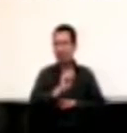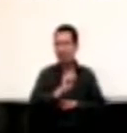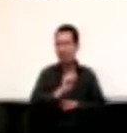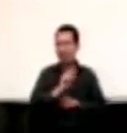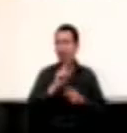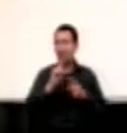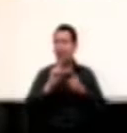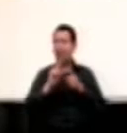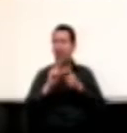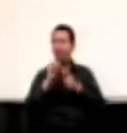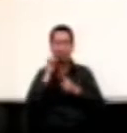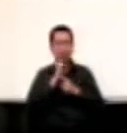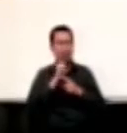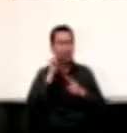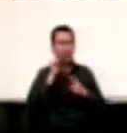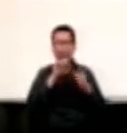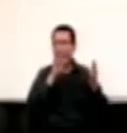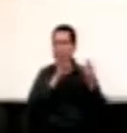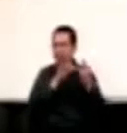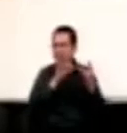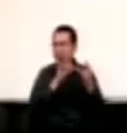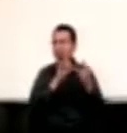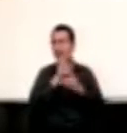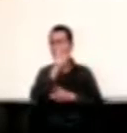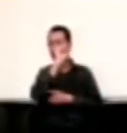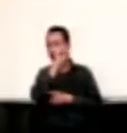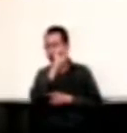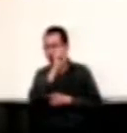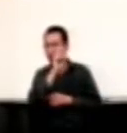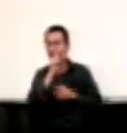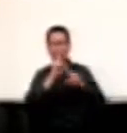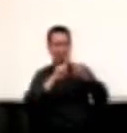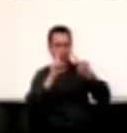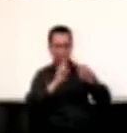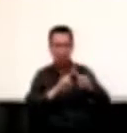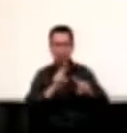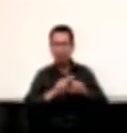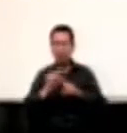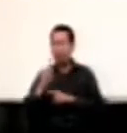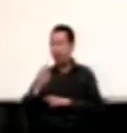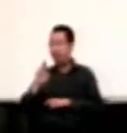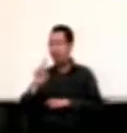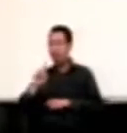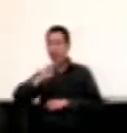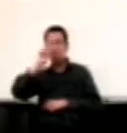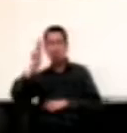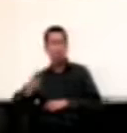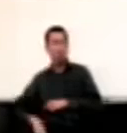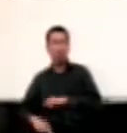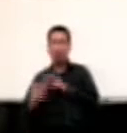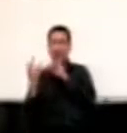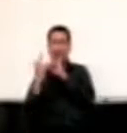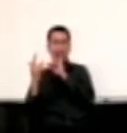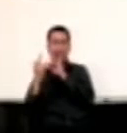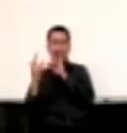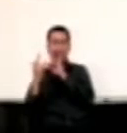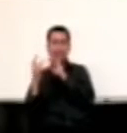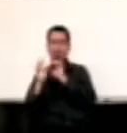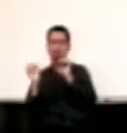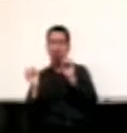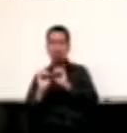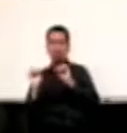partido de izquierda que tenía vínculos con los sindicatos, que tenía una base social. El PRD nunca la tuvo en realidad a ese nivel. El